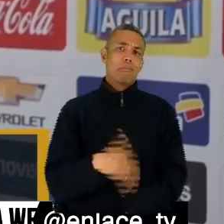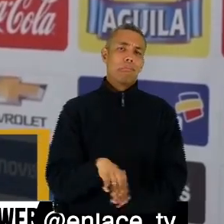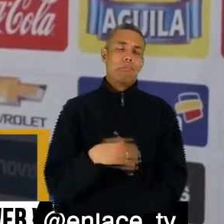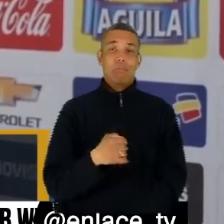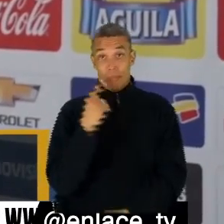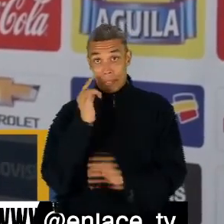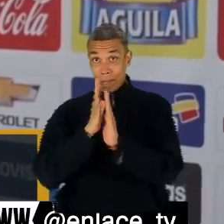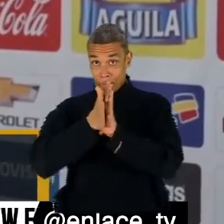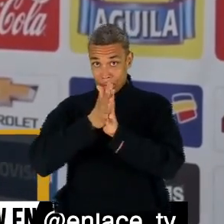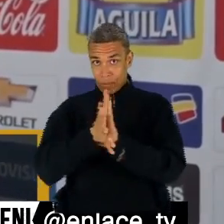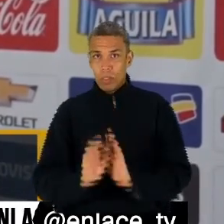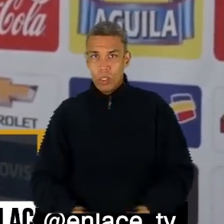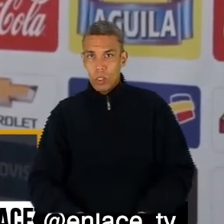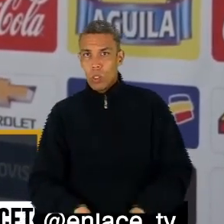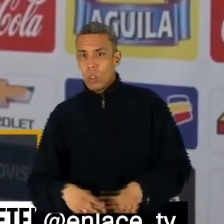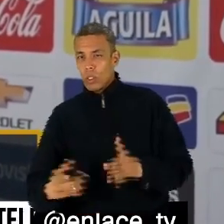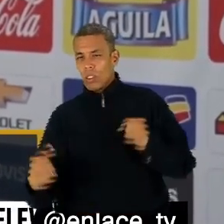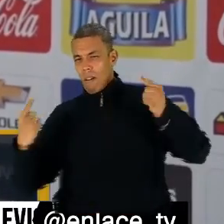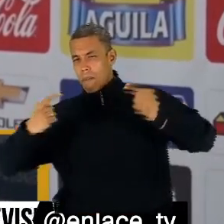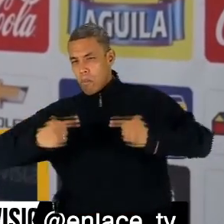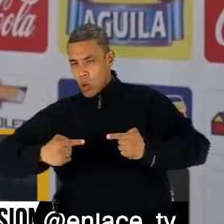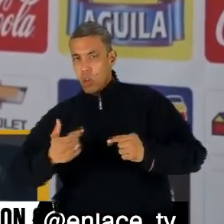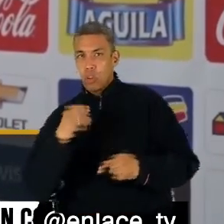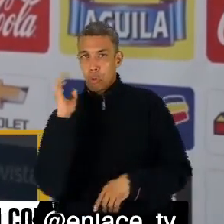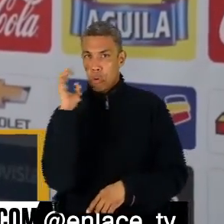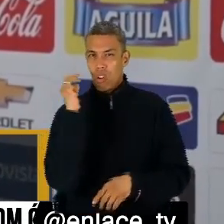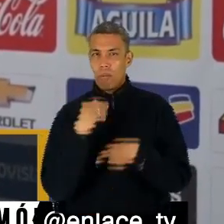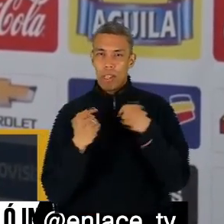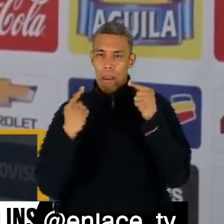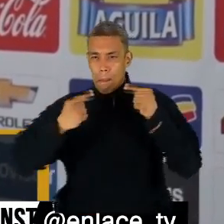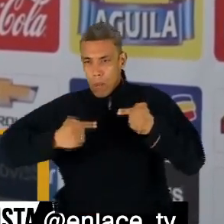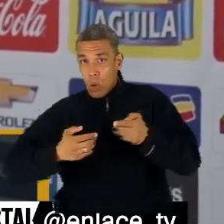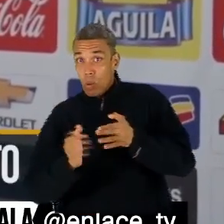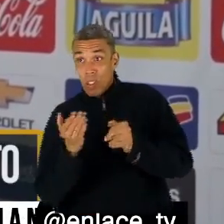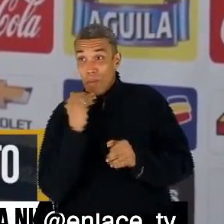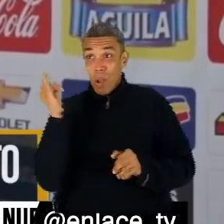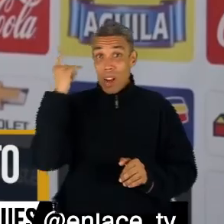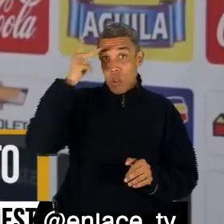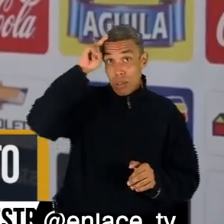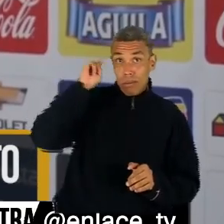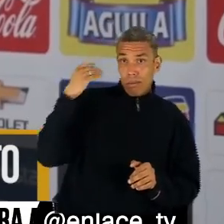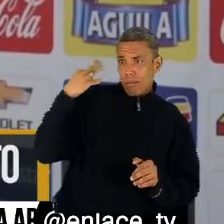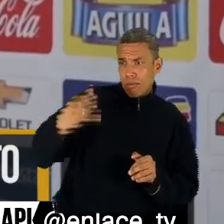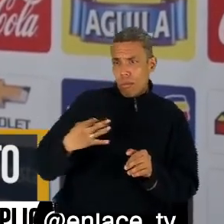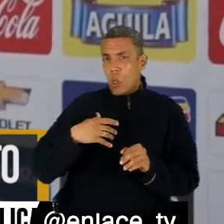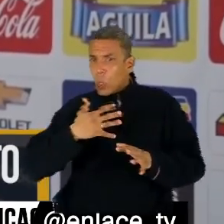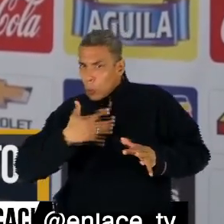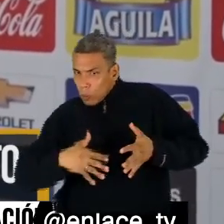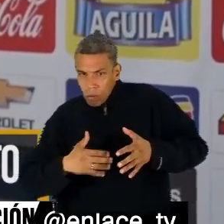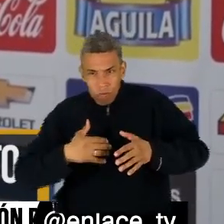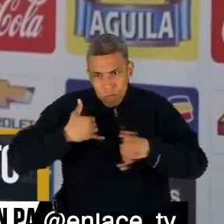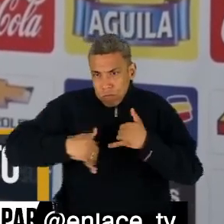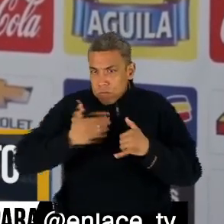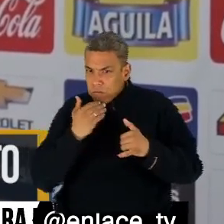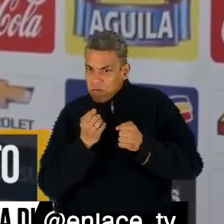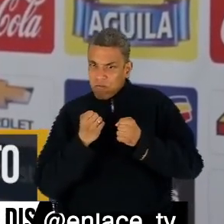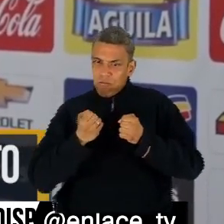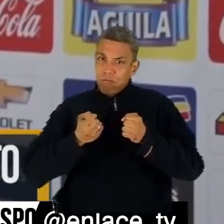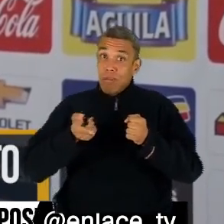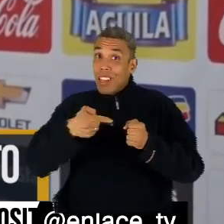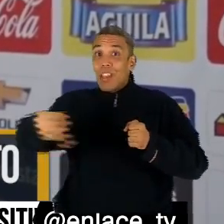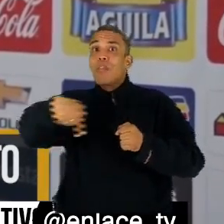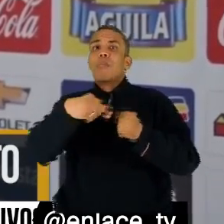partido, ir tomándonos confianza, mostrar un buen fútbol y bueno, seguir creciendo como equipo, como familia y obviamente